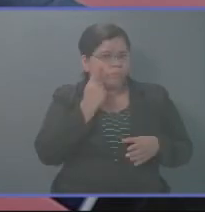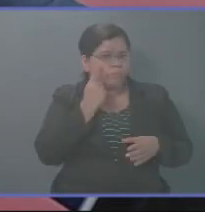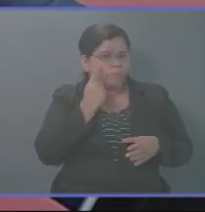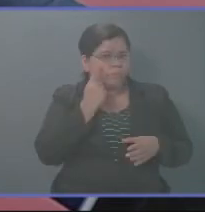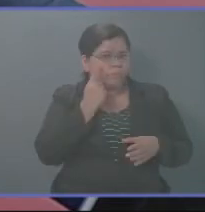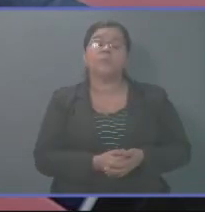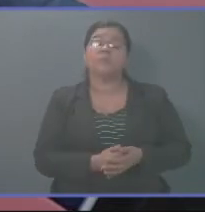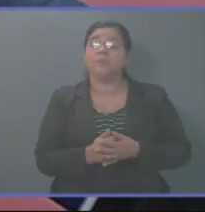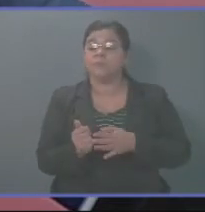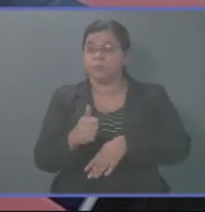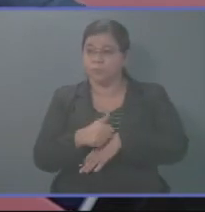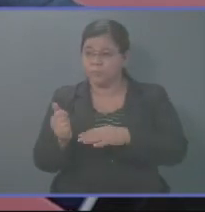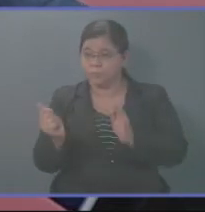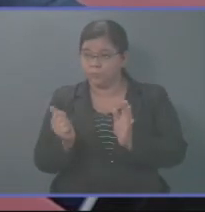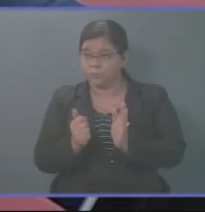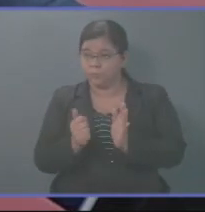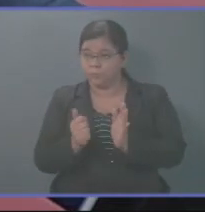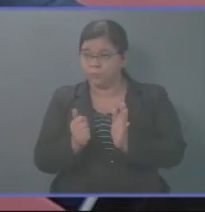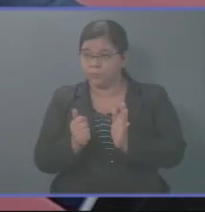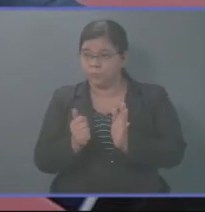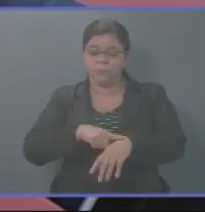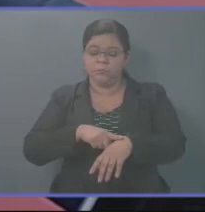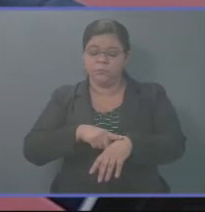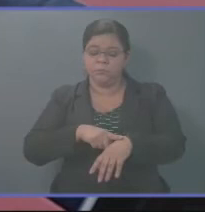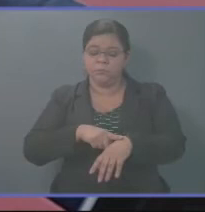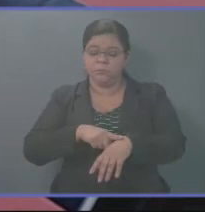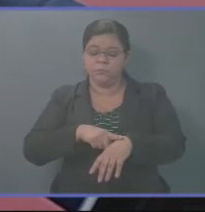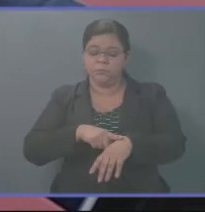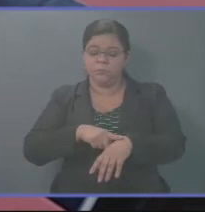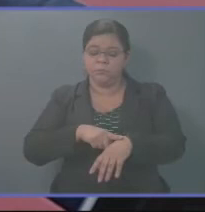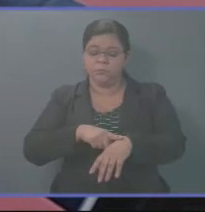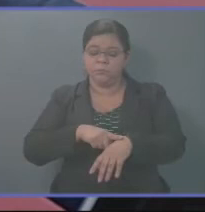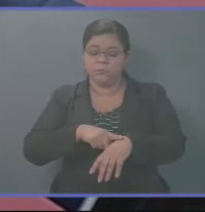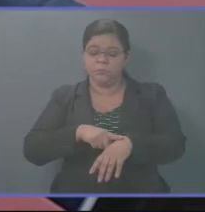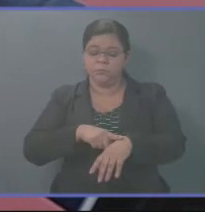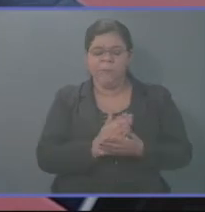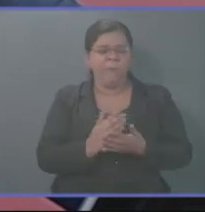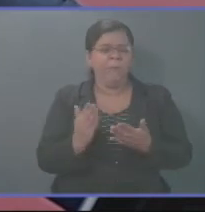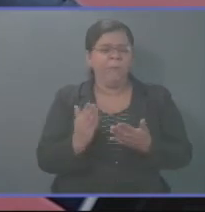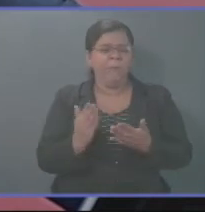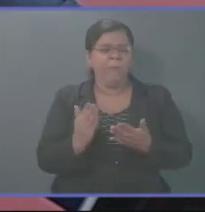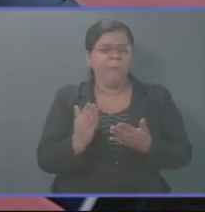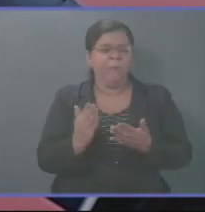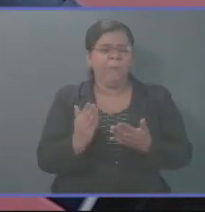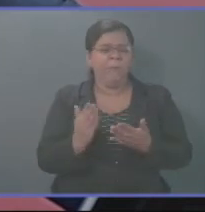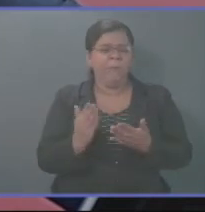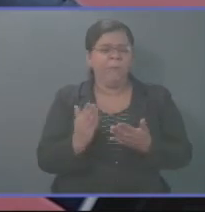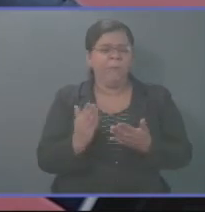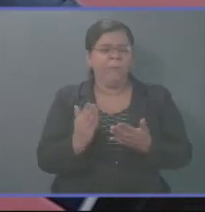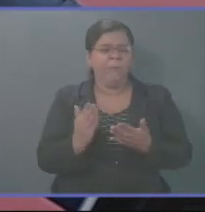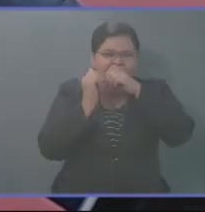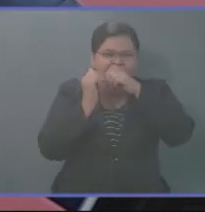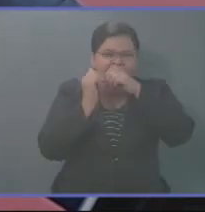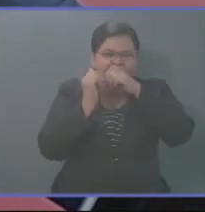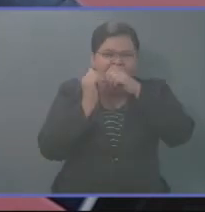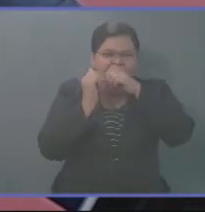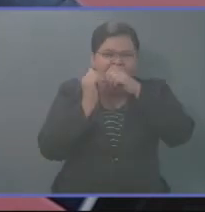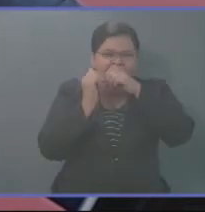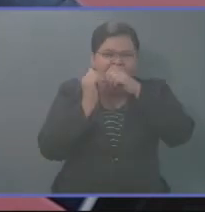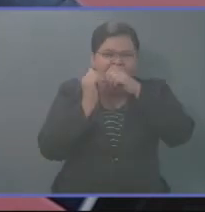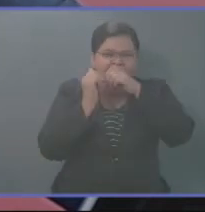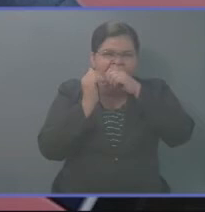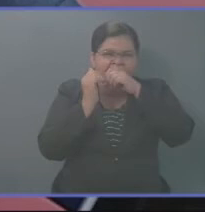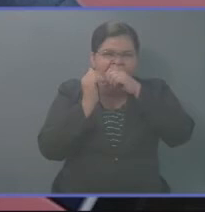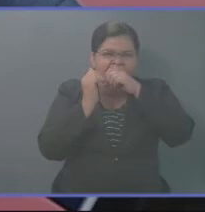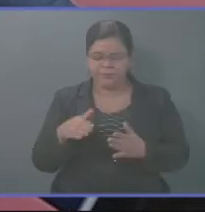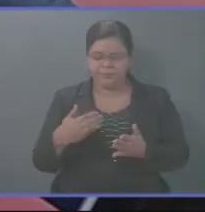Asamblea Legislativa hasta este momento no ha hecho ningún obstáculo para apoyar las acciones